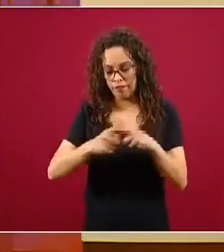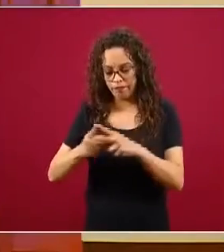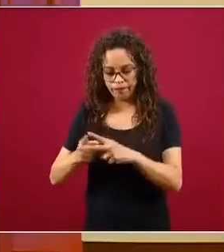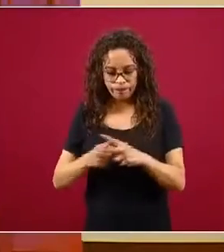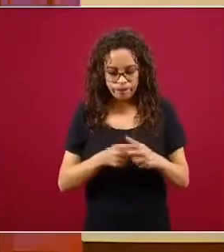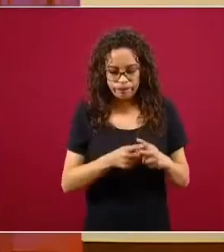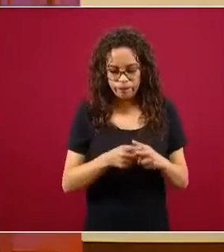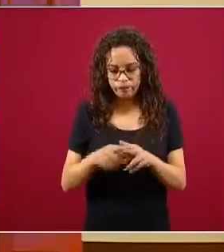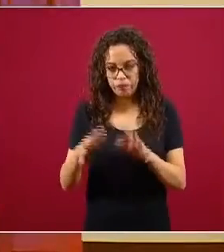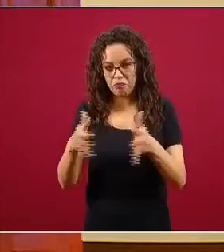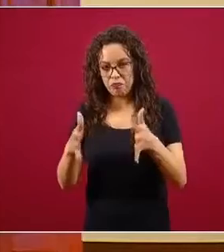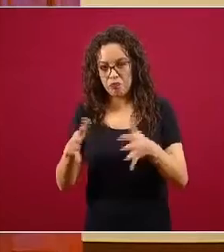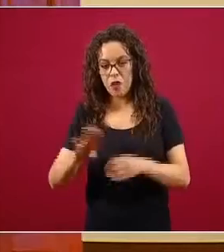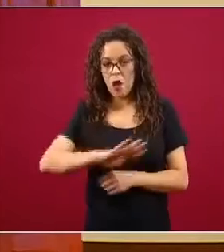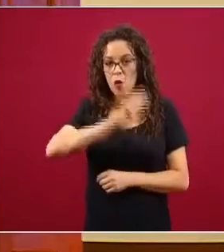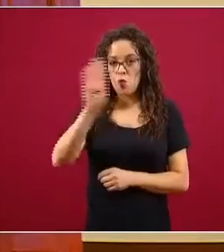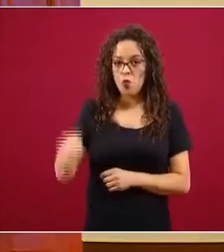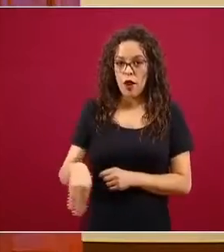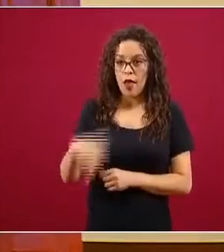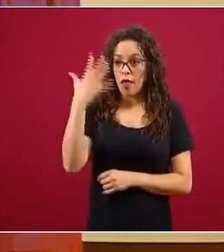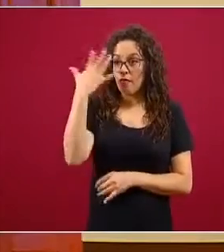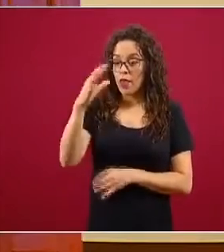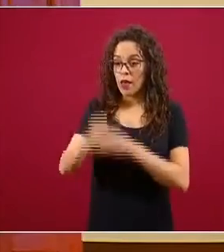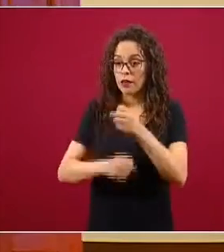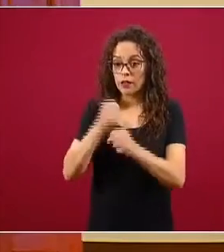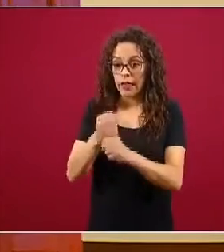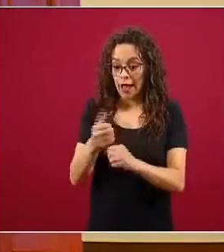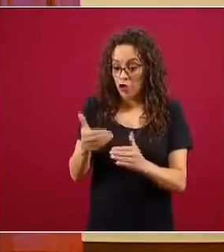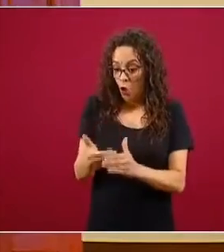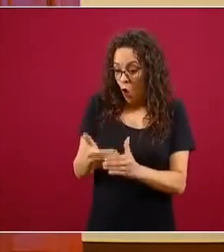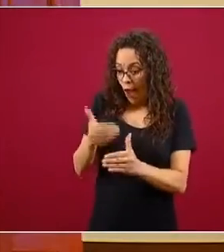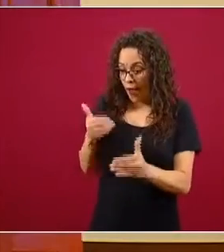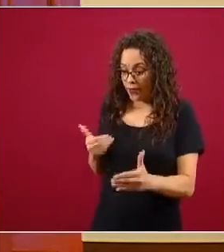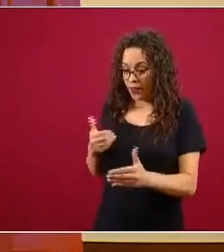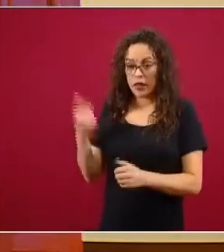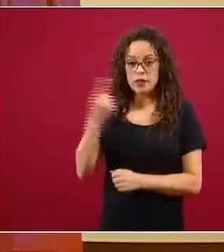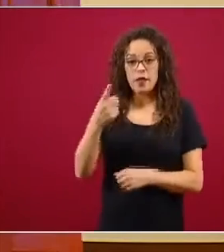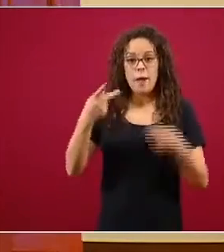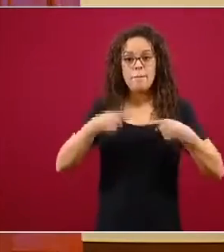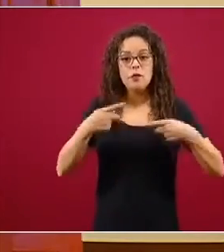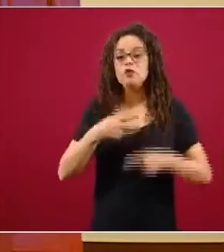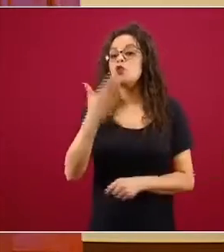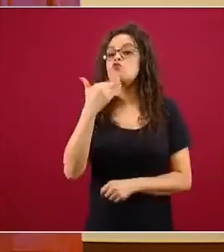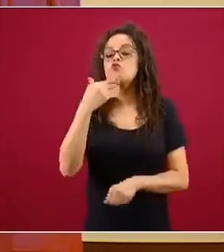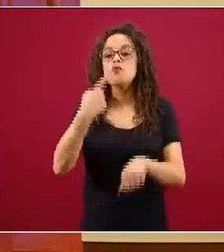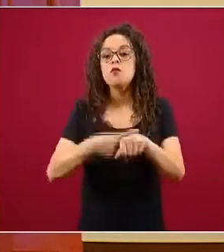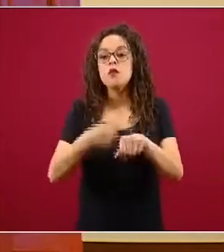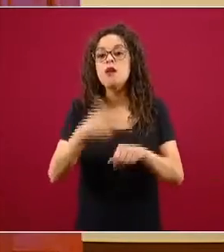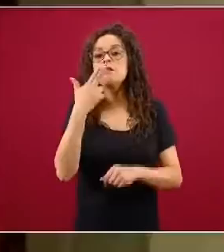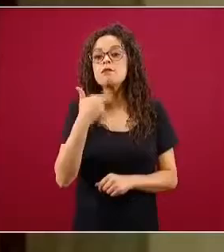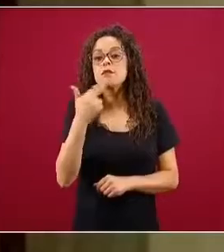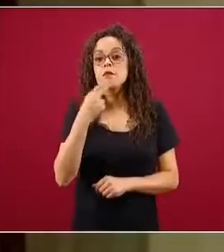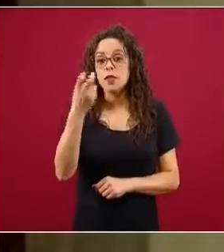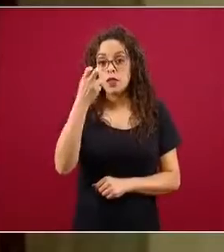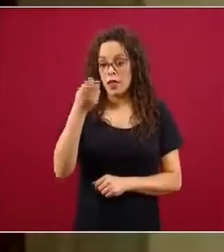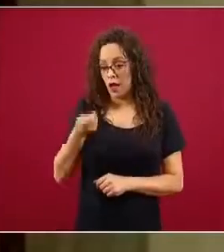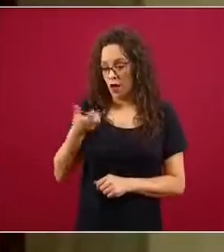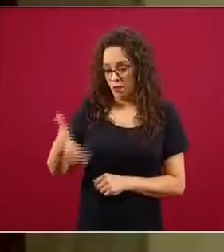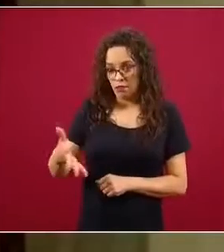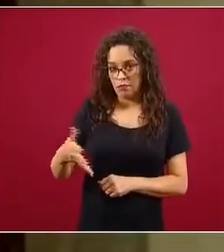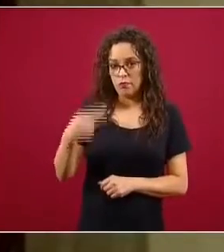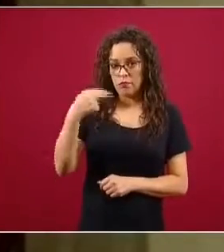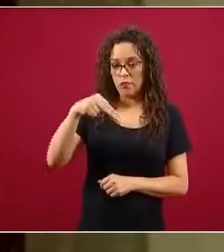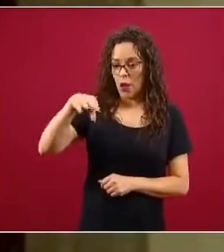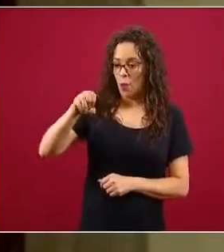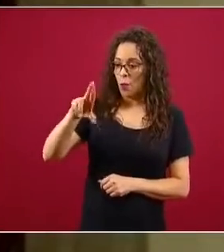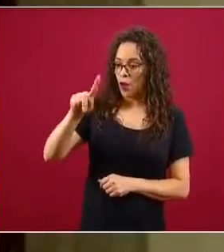aproximadamente o en promedio 10 años antes que las personas que no tienen diabetes. Esto es mortalidad prematura. Pero no solamente la